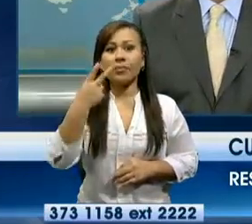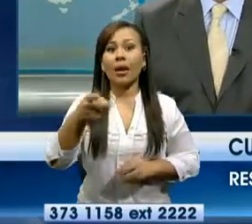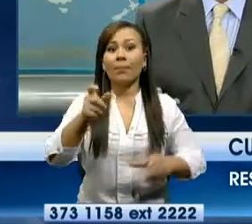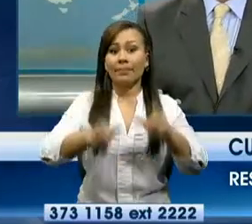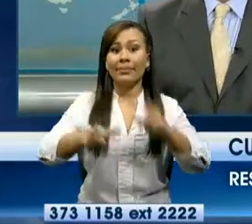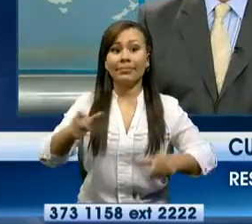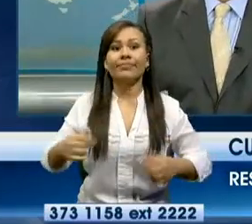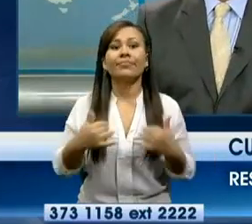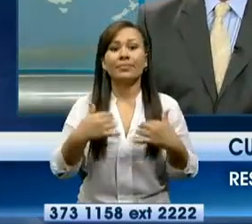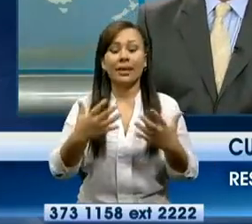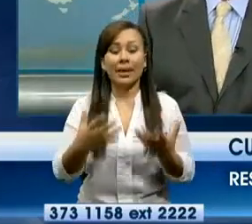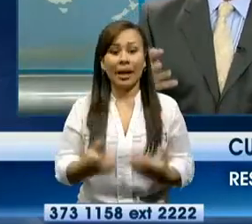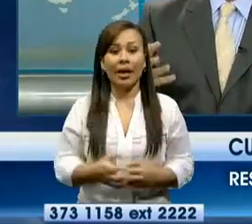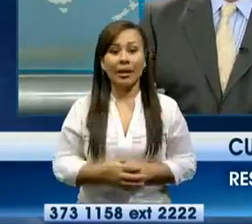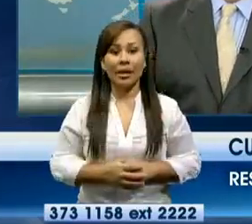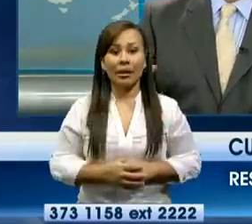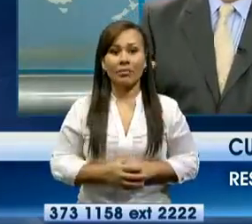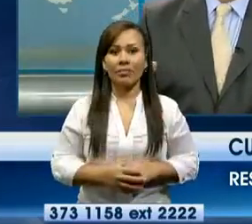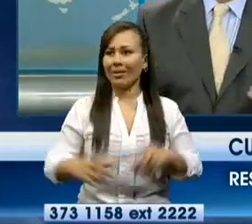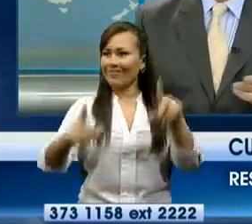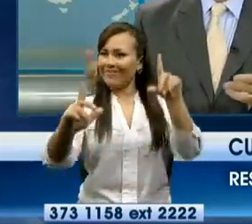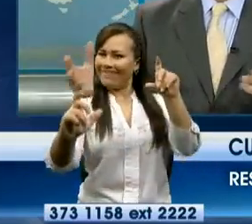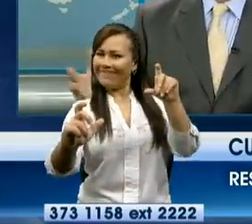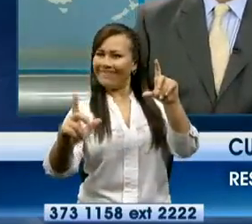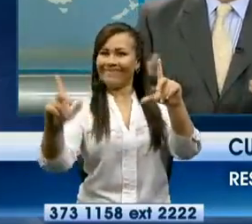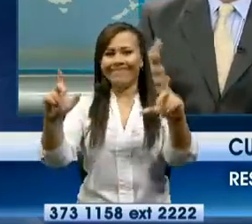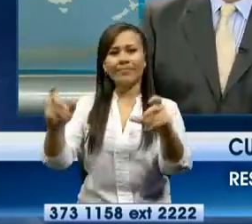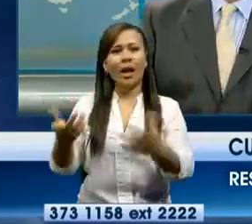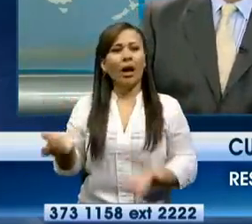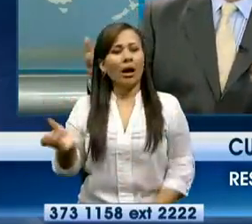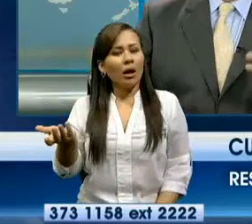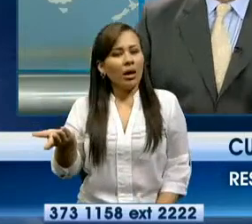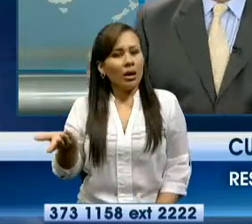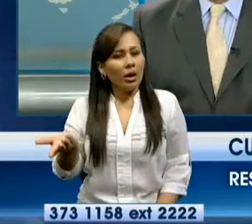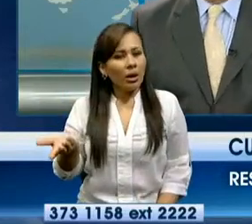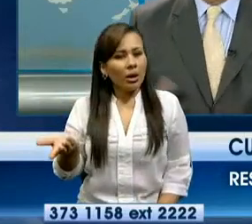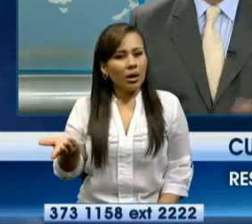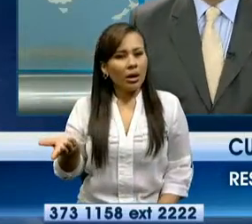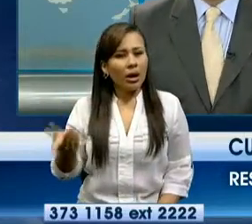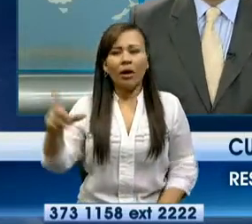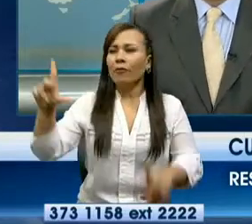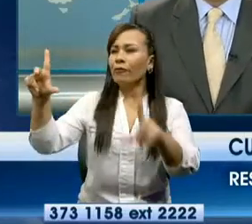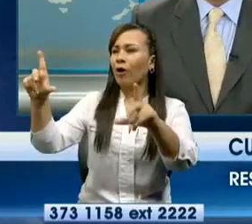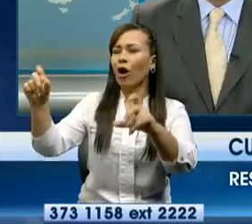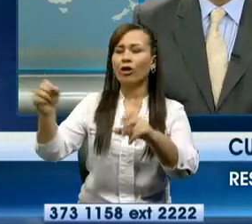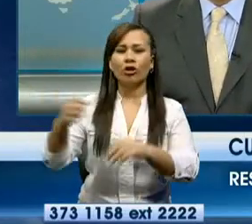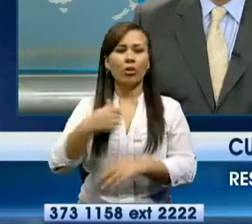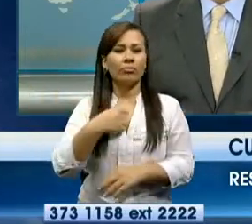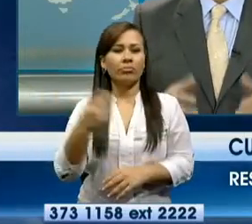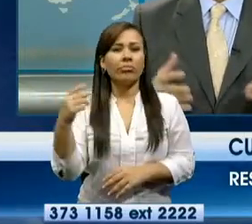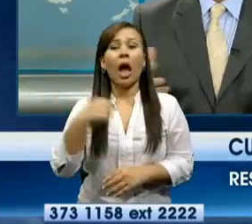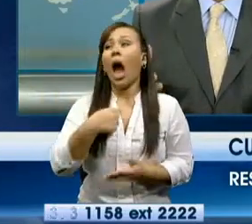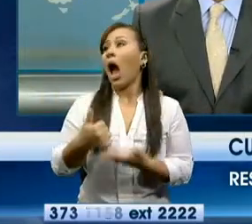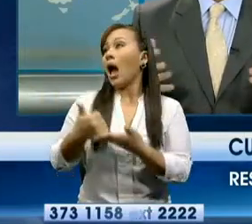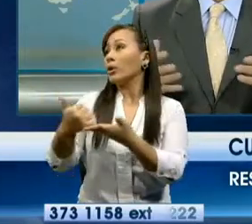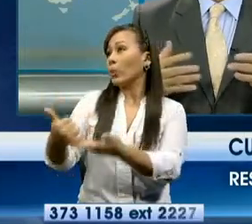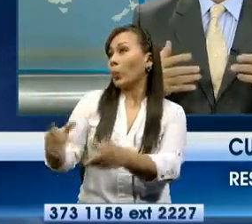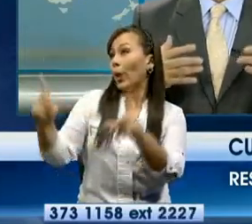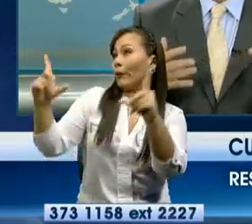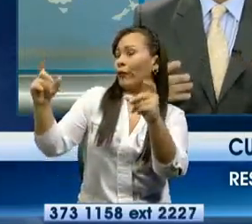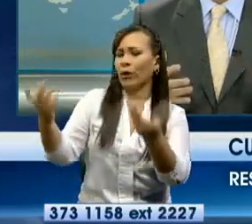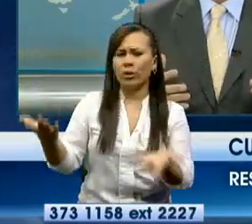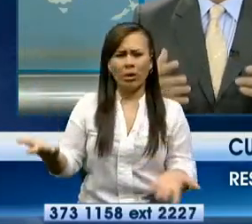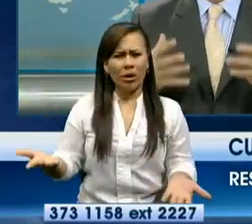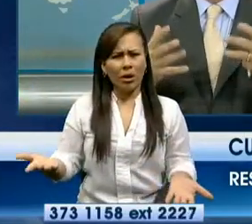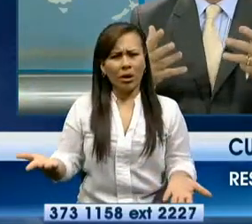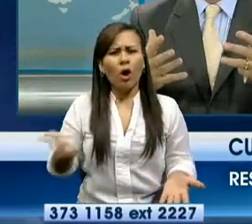que quería era tomarse selfies y aparecer en fotos y todo lo demás. ¿Cuál es el perfil que debe tener una